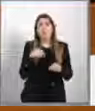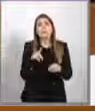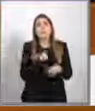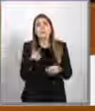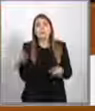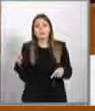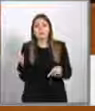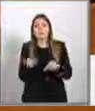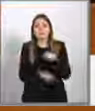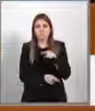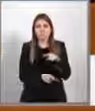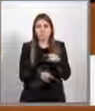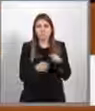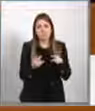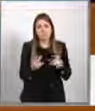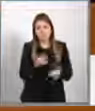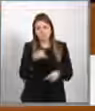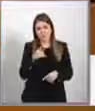facultades.